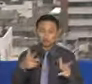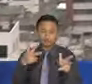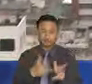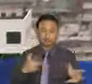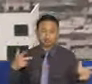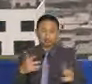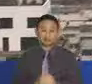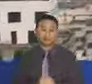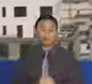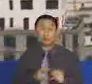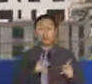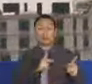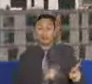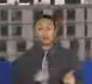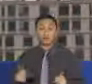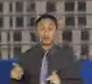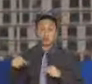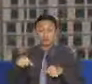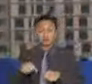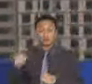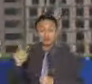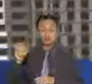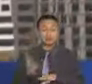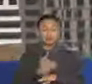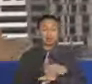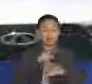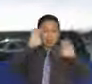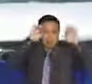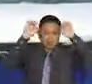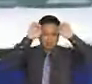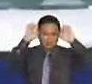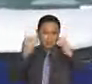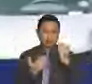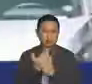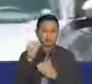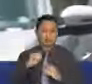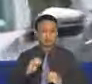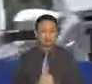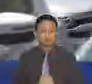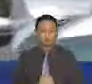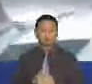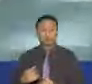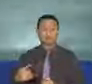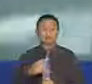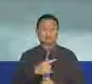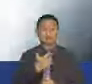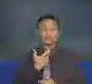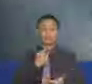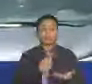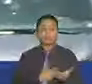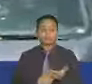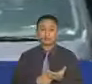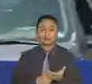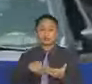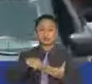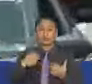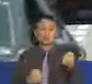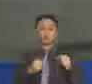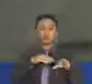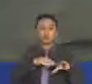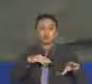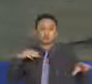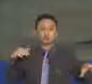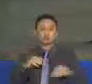la planificación indican requiere de estrategias y una muy útil es analizar los flujos vehiculares